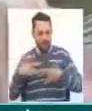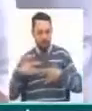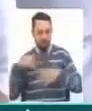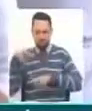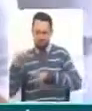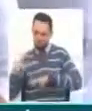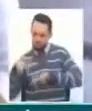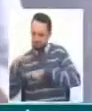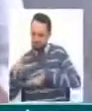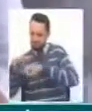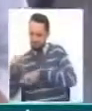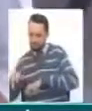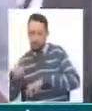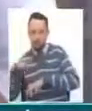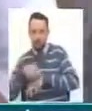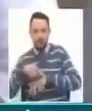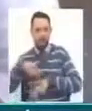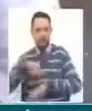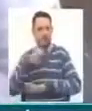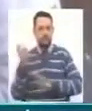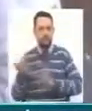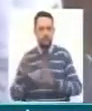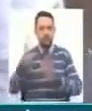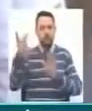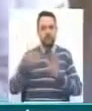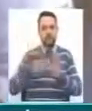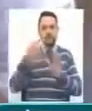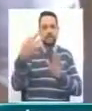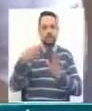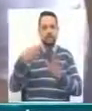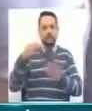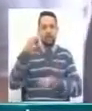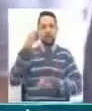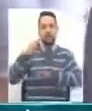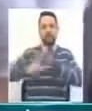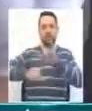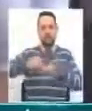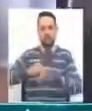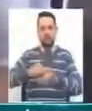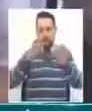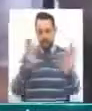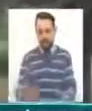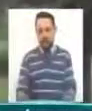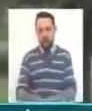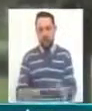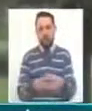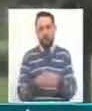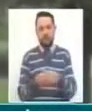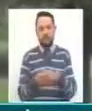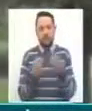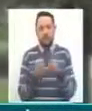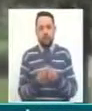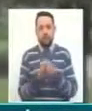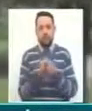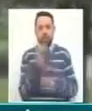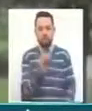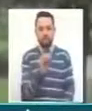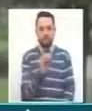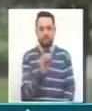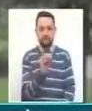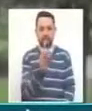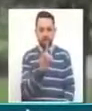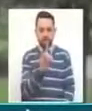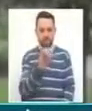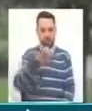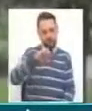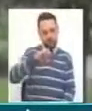la Agricultura ha designado al 2013 como el Año Internacional de la Quinoa. De hecho, la NASA, la Organización Mundial de